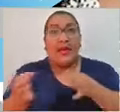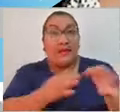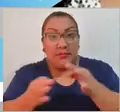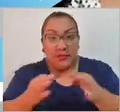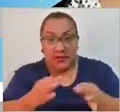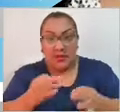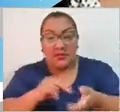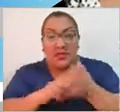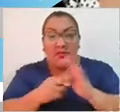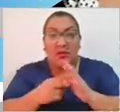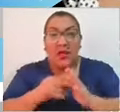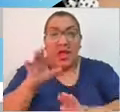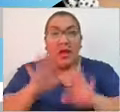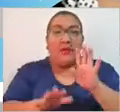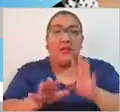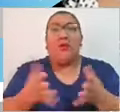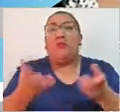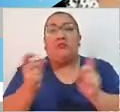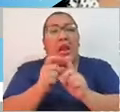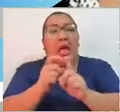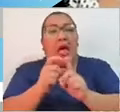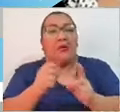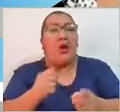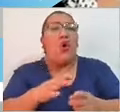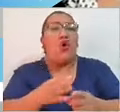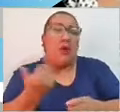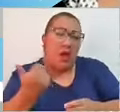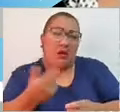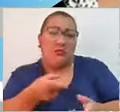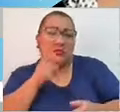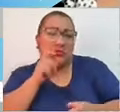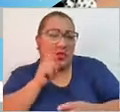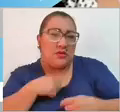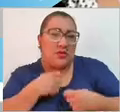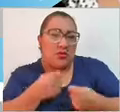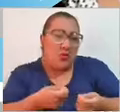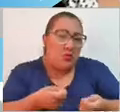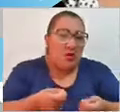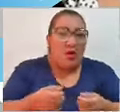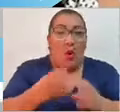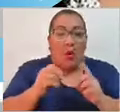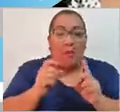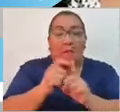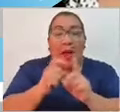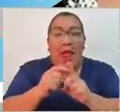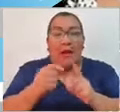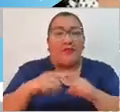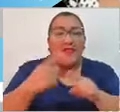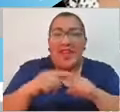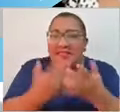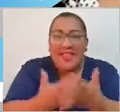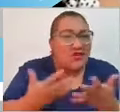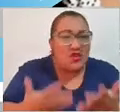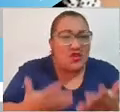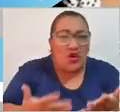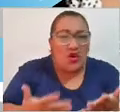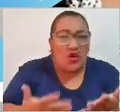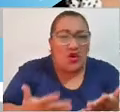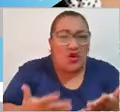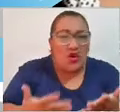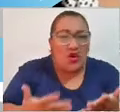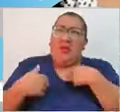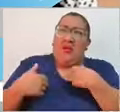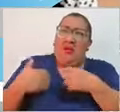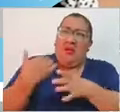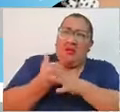en insinuaciones sexuales, en proposiciones sexuales, en gestos obscenos o exhibición a través de cualquier